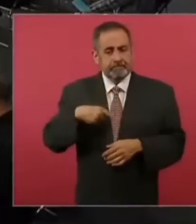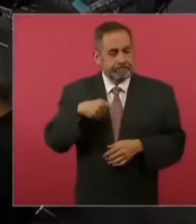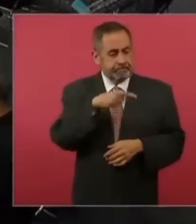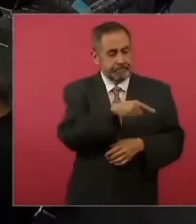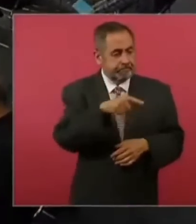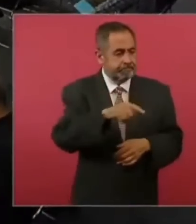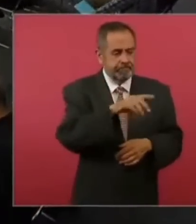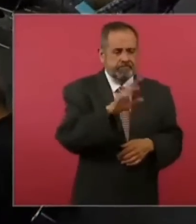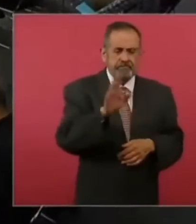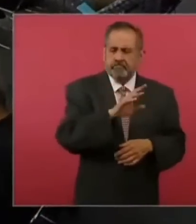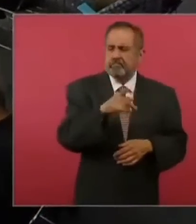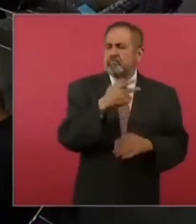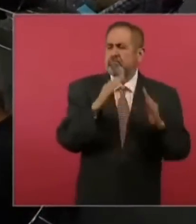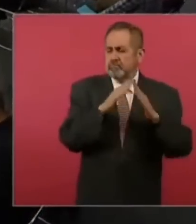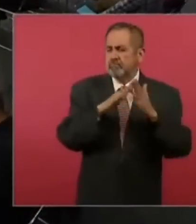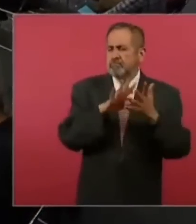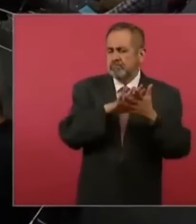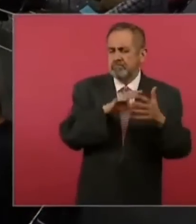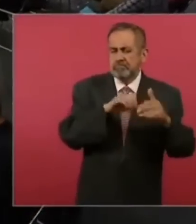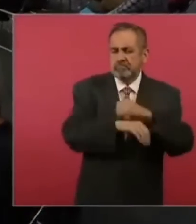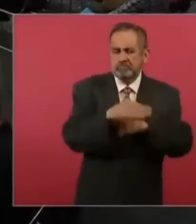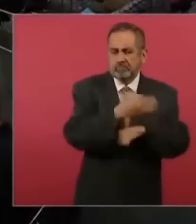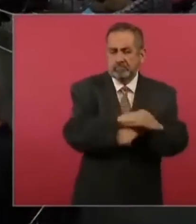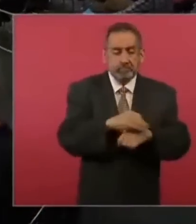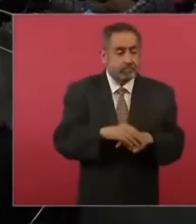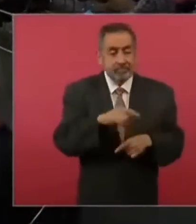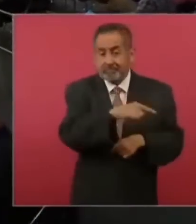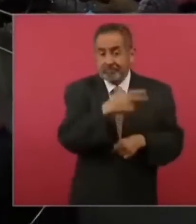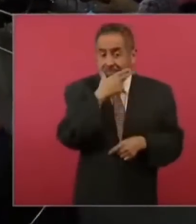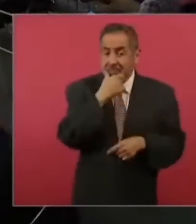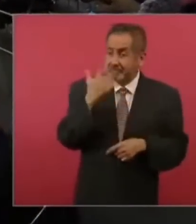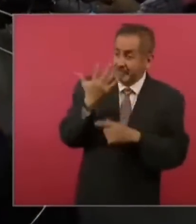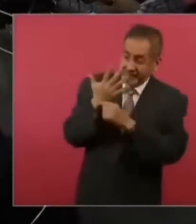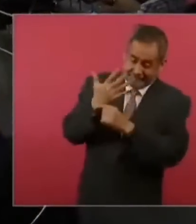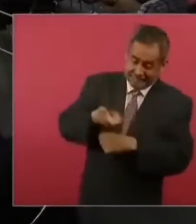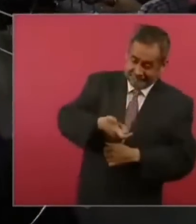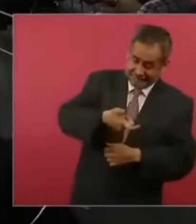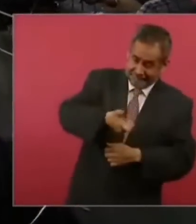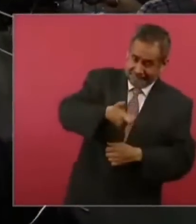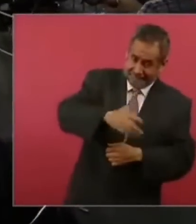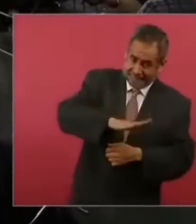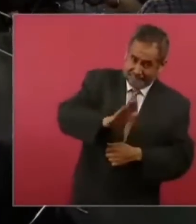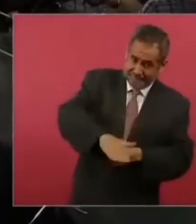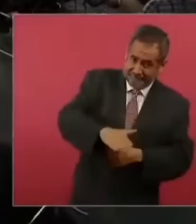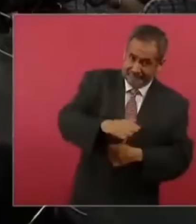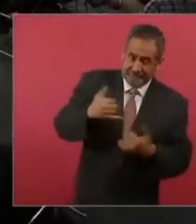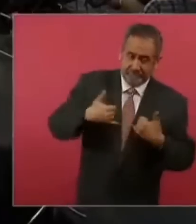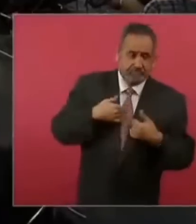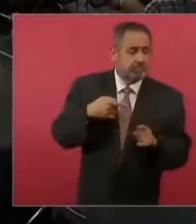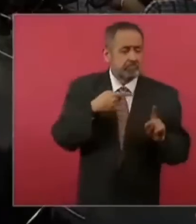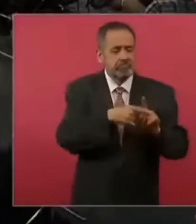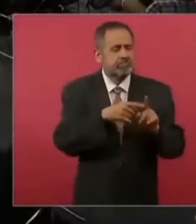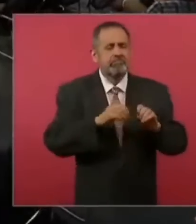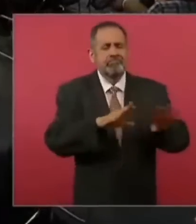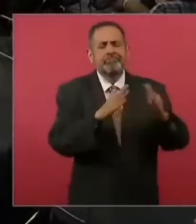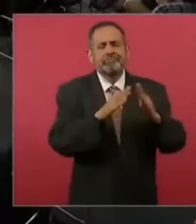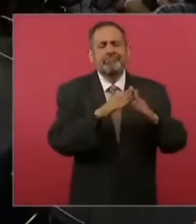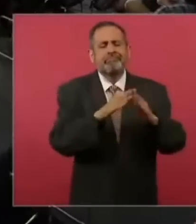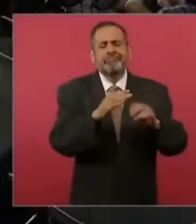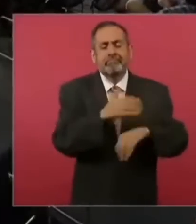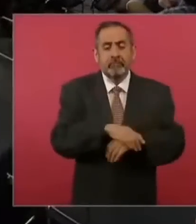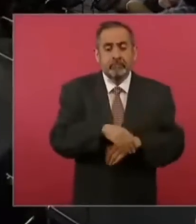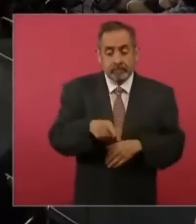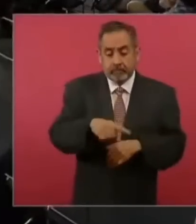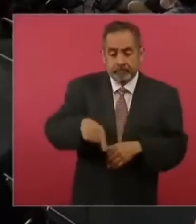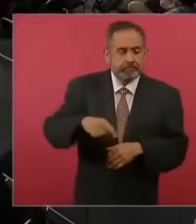este secuestro. A uno de ellos fue al sicario que le mata al joven. Lo matan porque el joven